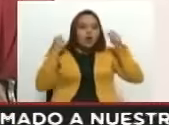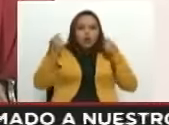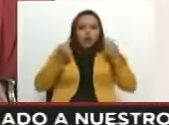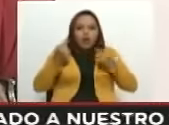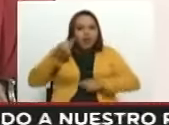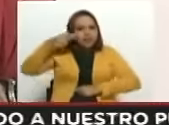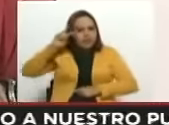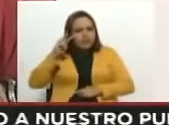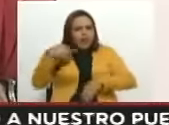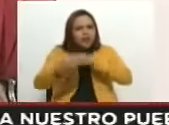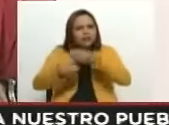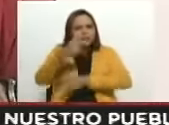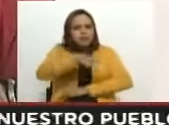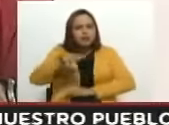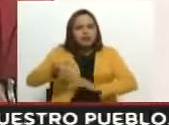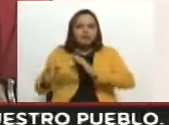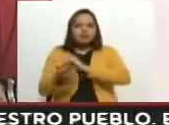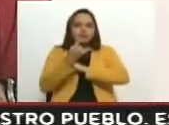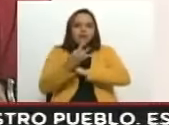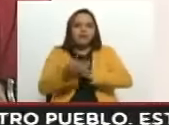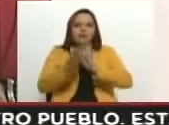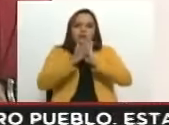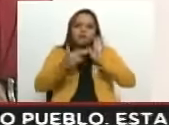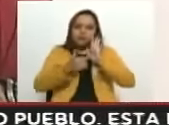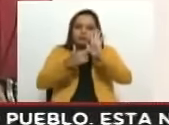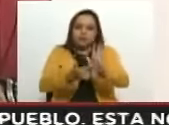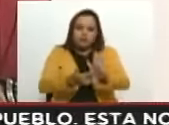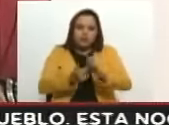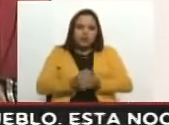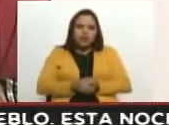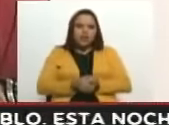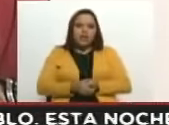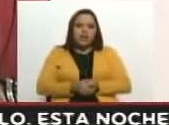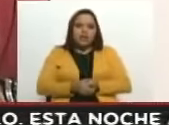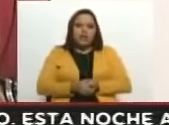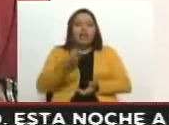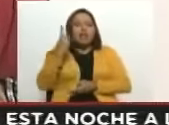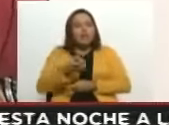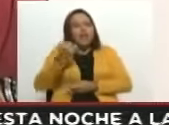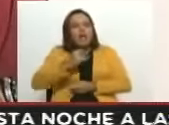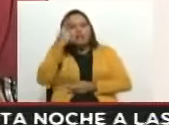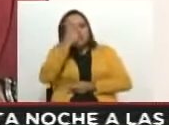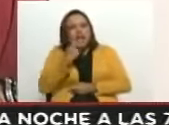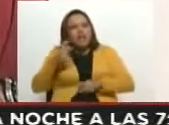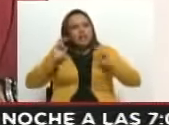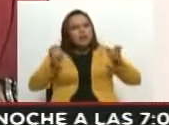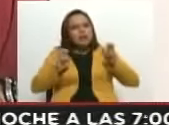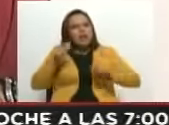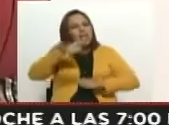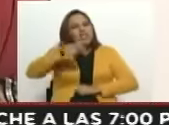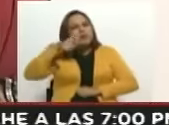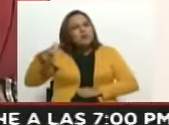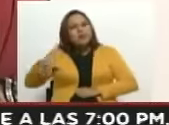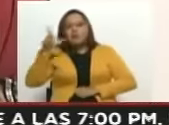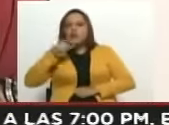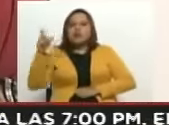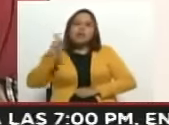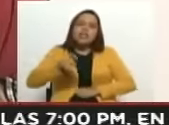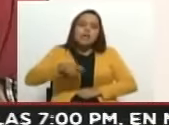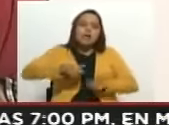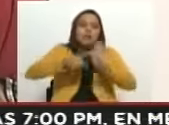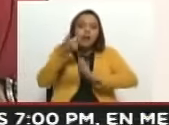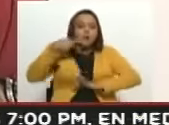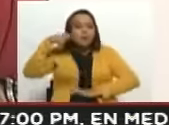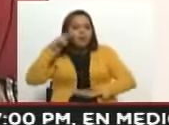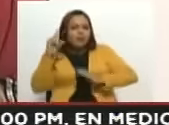la gente. Pongan un poquito de seriedad en el tema. Este pueblo no merece más engaño. Ustedes han